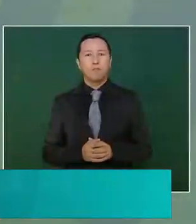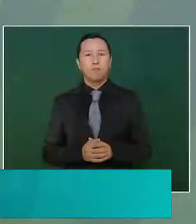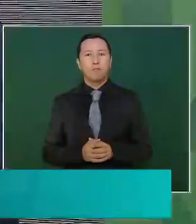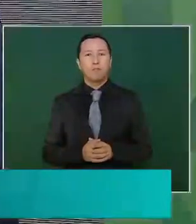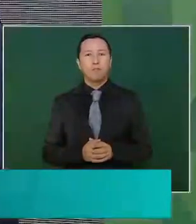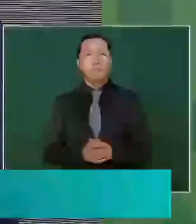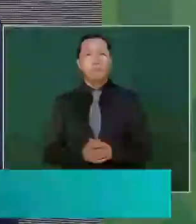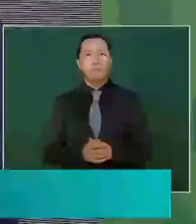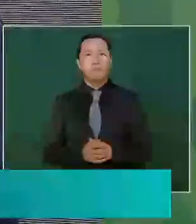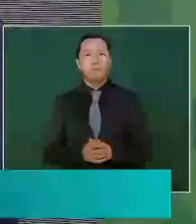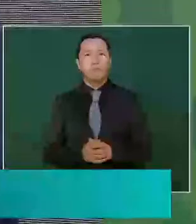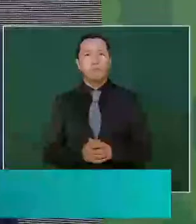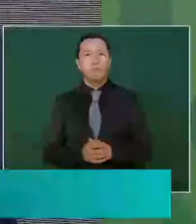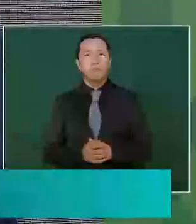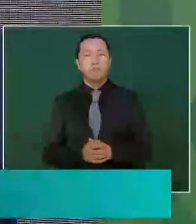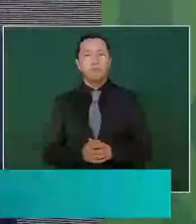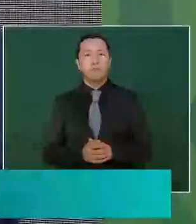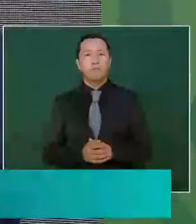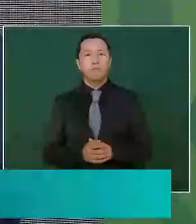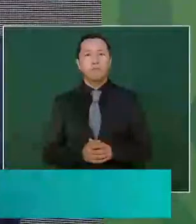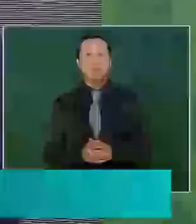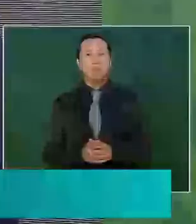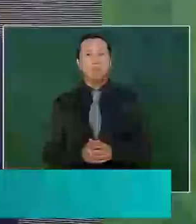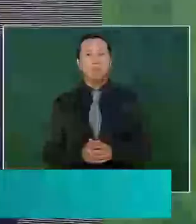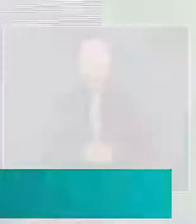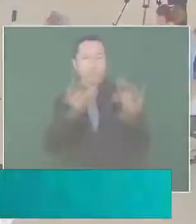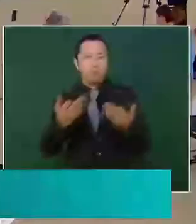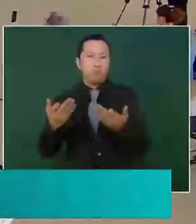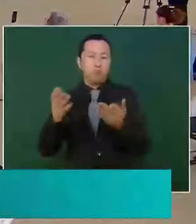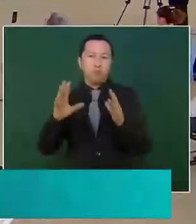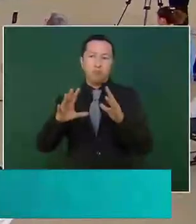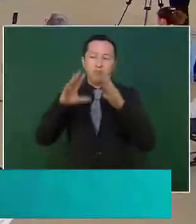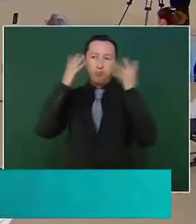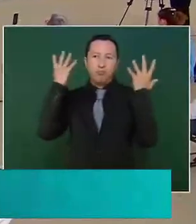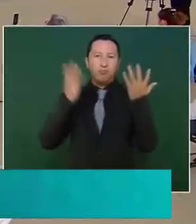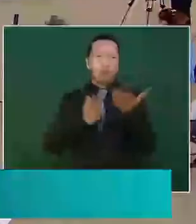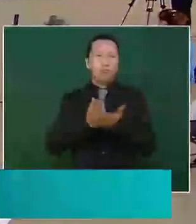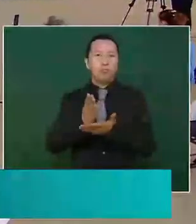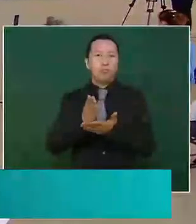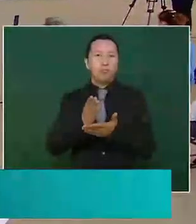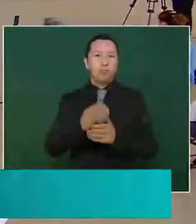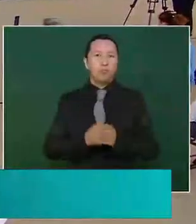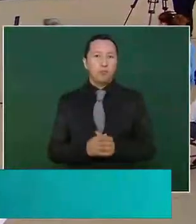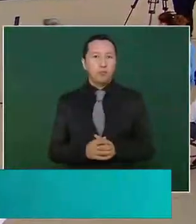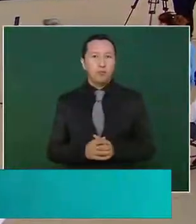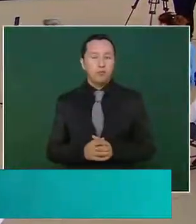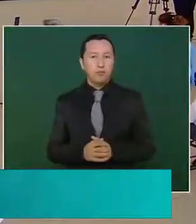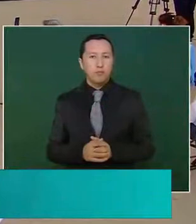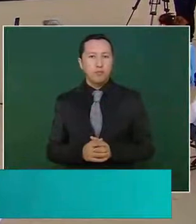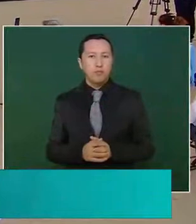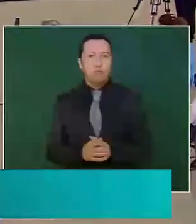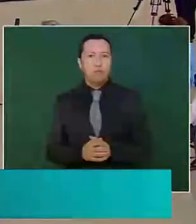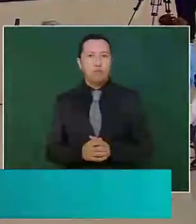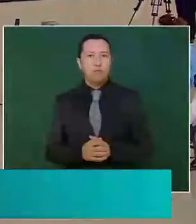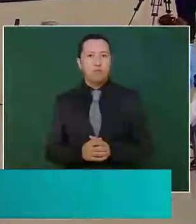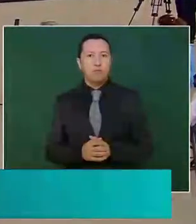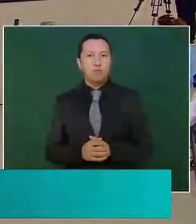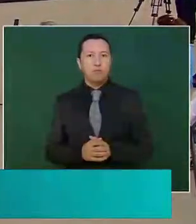que no sucedan estas cosas como la del Perú, ya no poner,